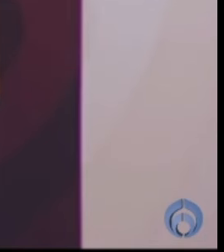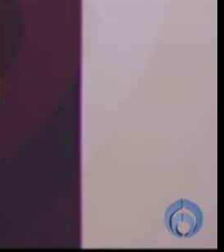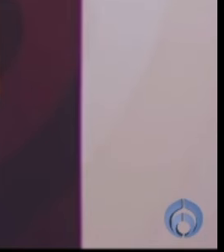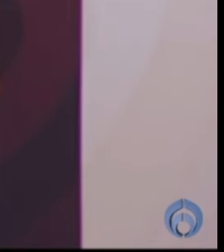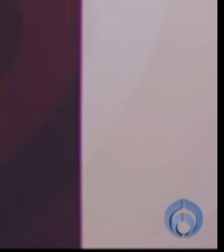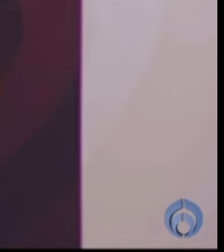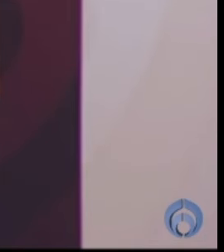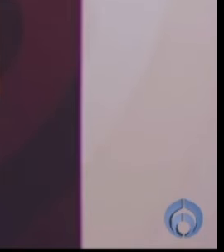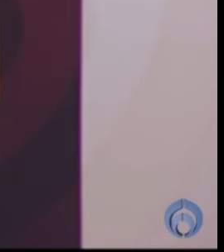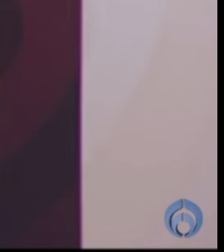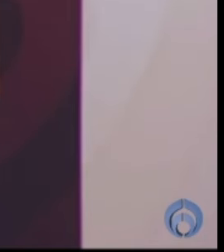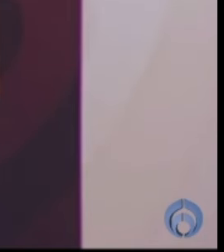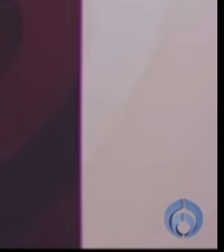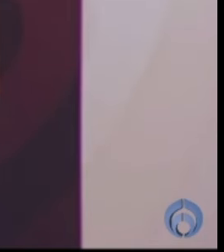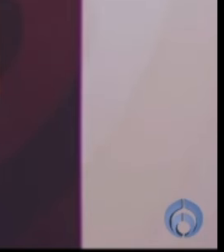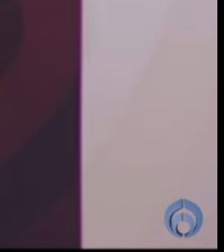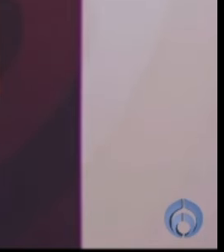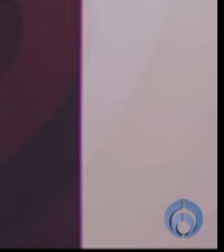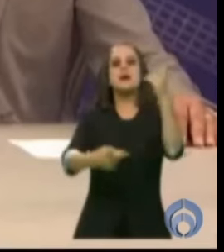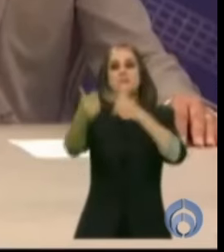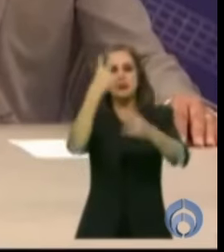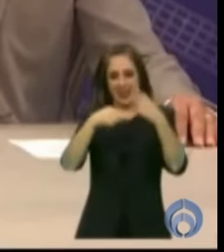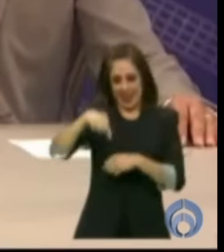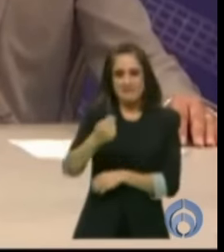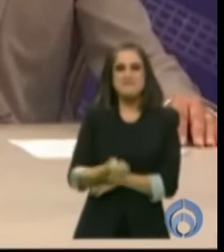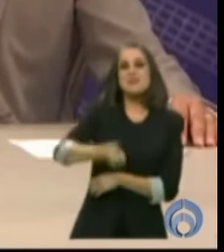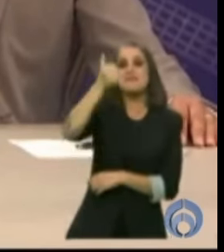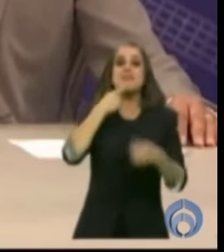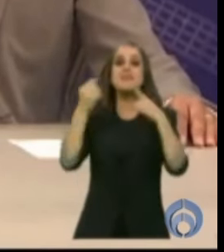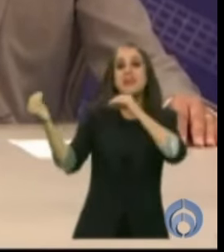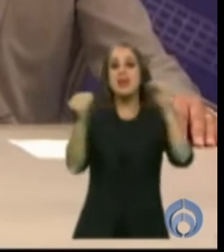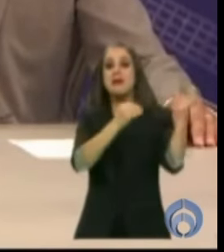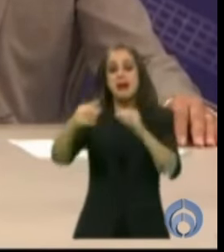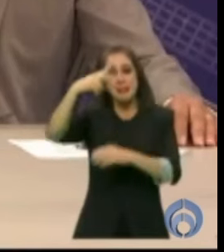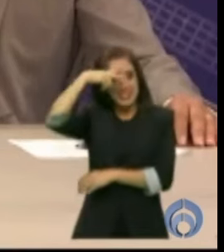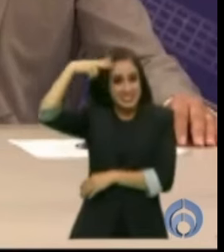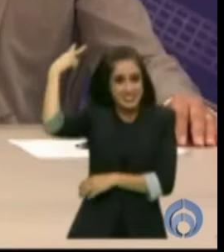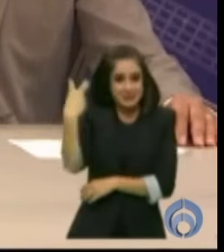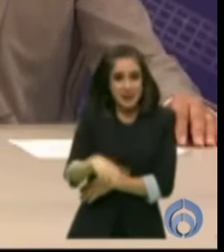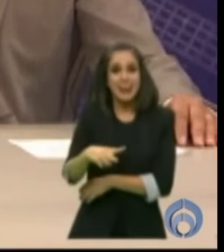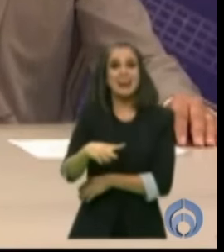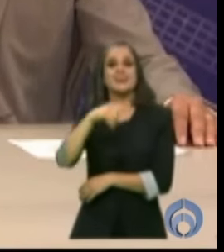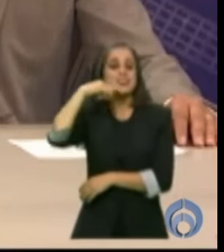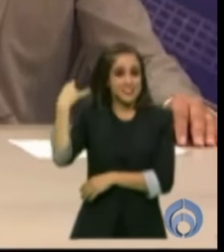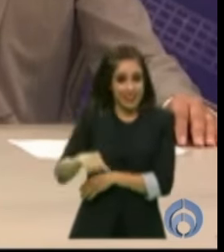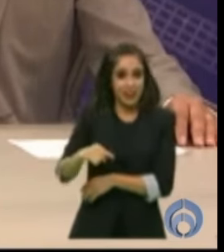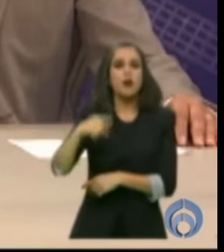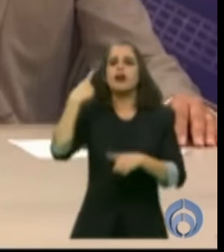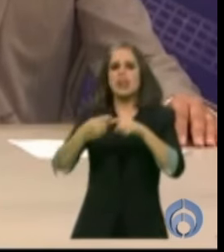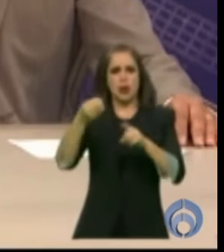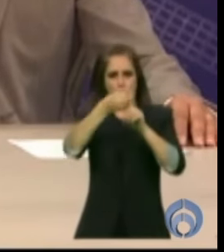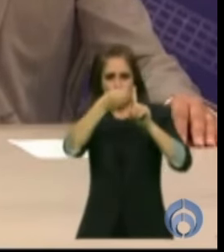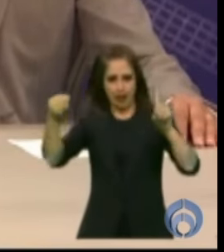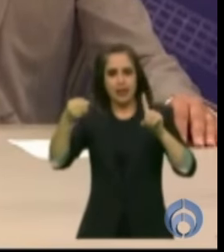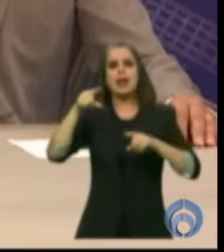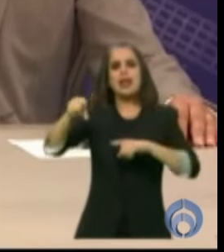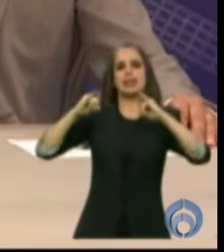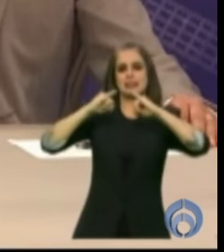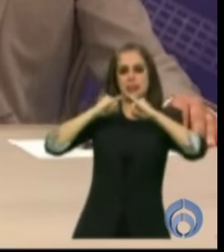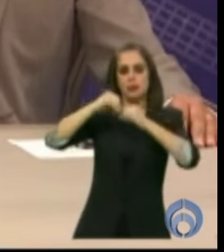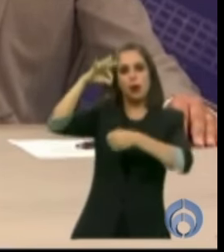los intercambios de acusaciones por presuntos actos de corrupción, pero que fueron evadidos por los